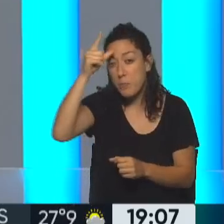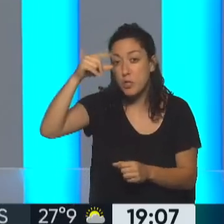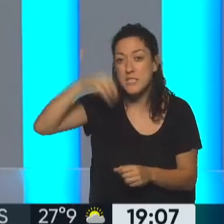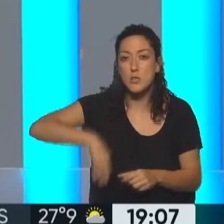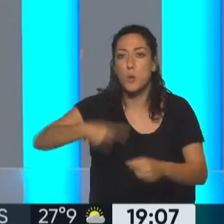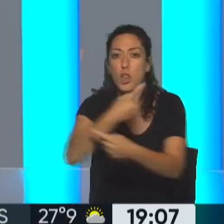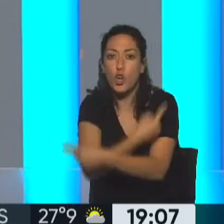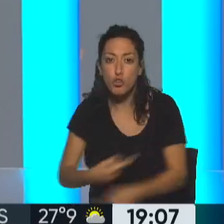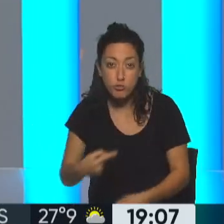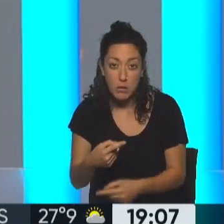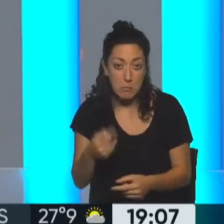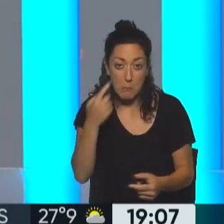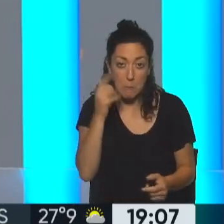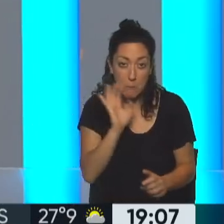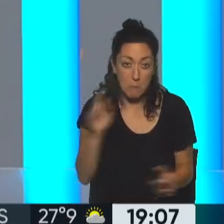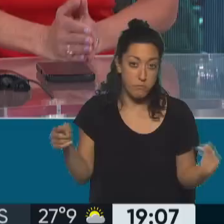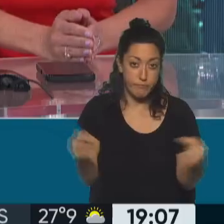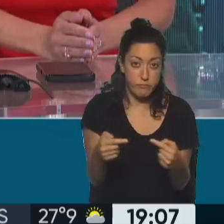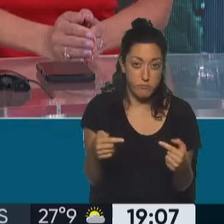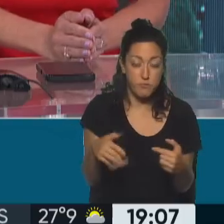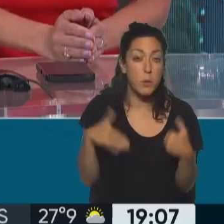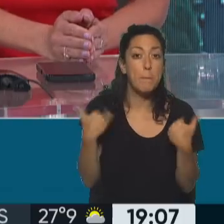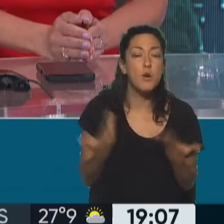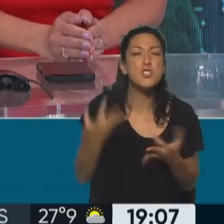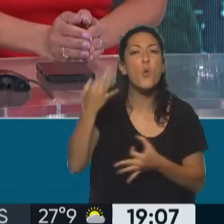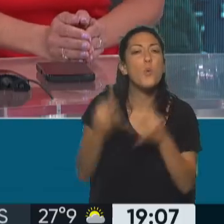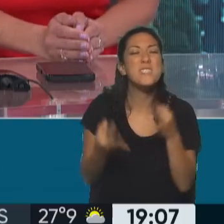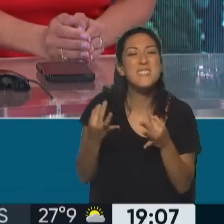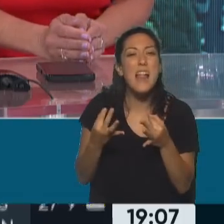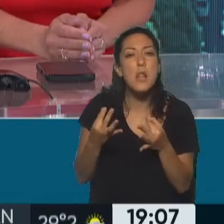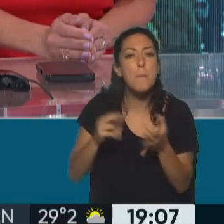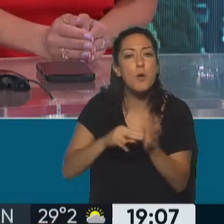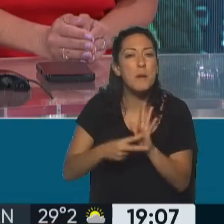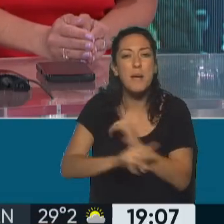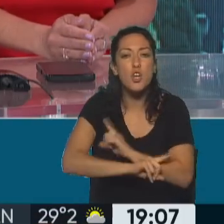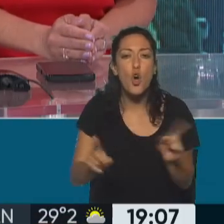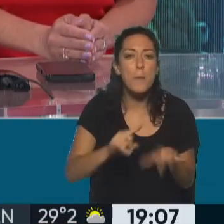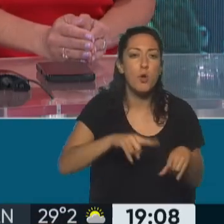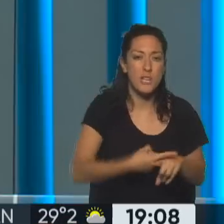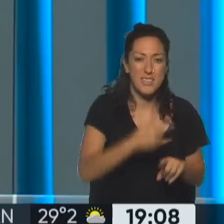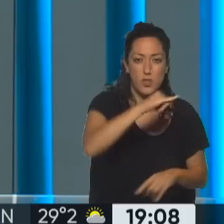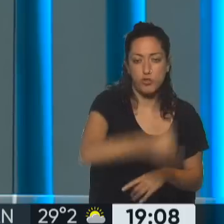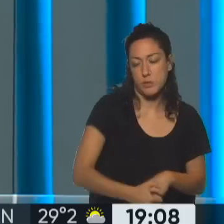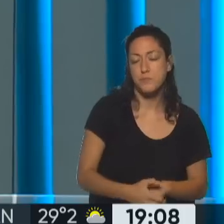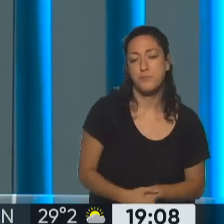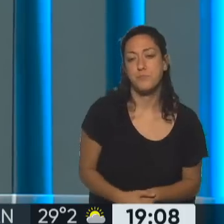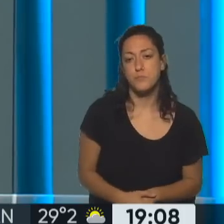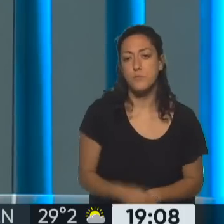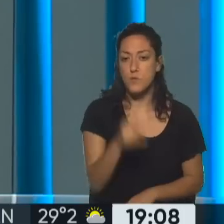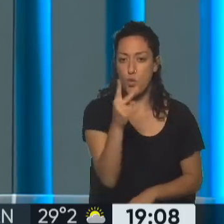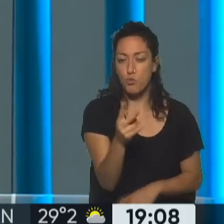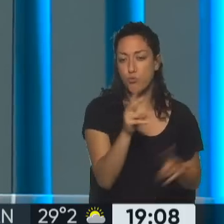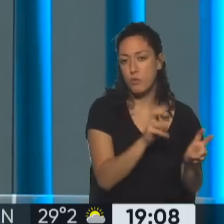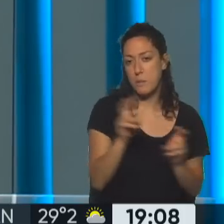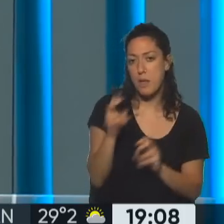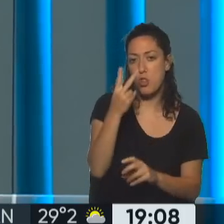ciudad. Creo que desde ese lugar, por eso creo que no es un problema jurídico, sino eminentemente político. Hay dos cuestiones. ¿Es la misma lectura? No, hay dos cuestiones. Primero,